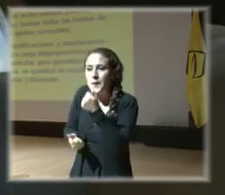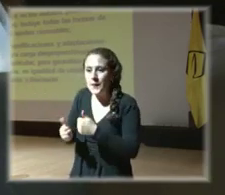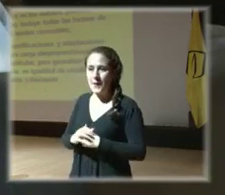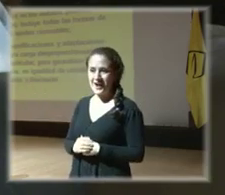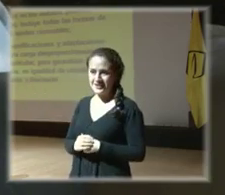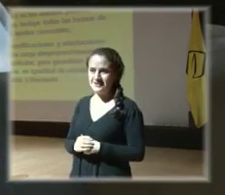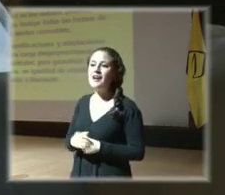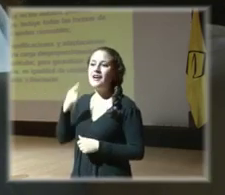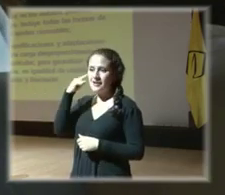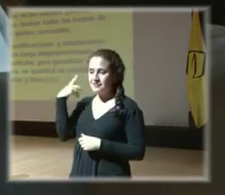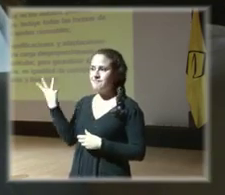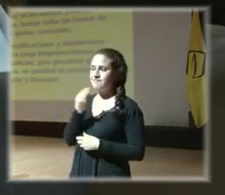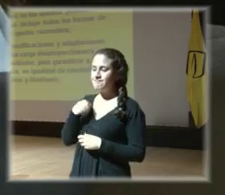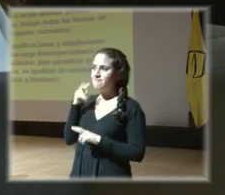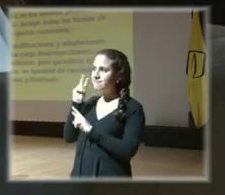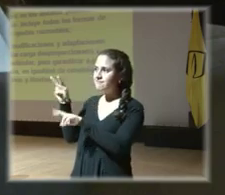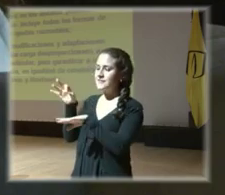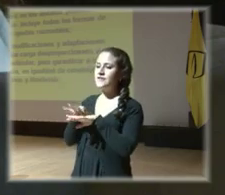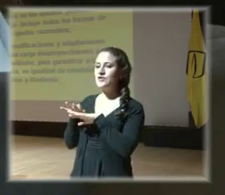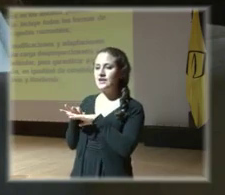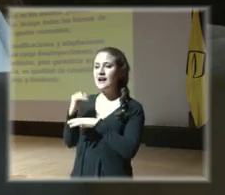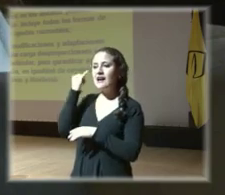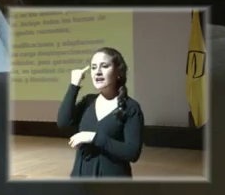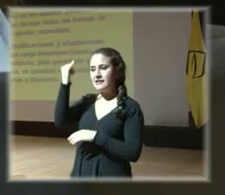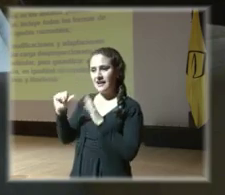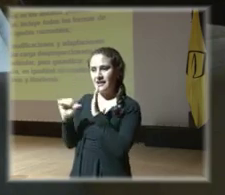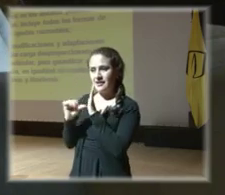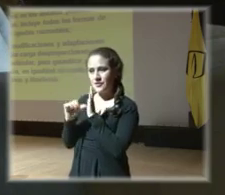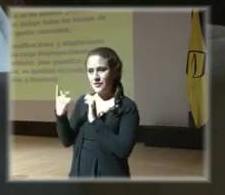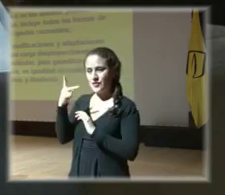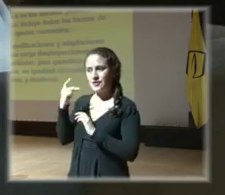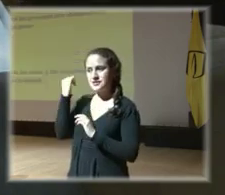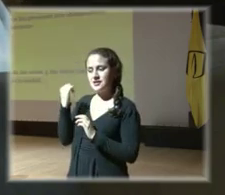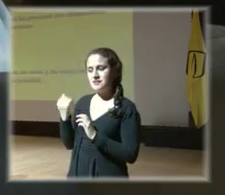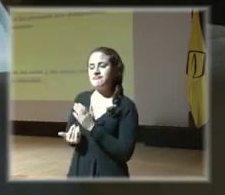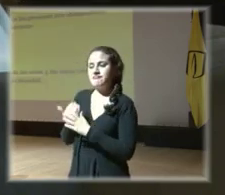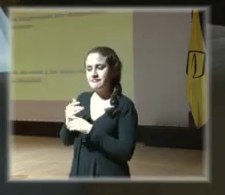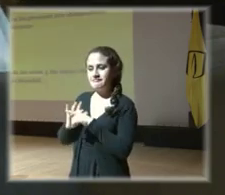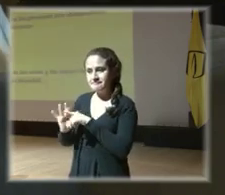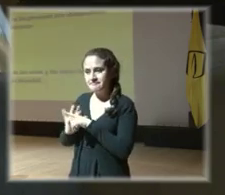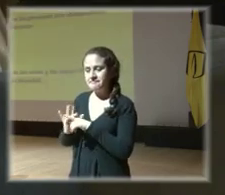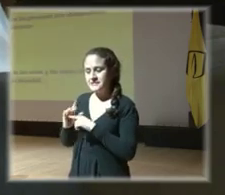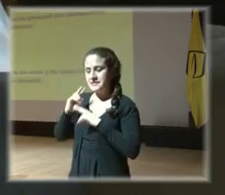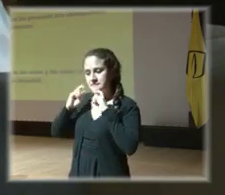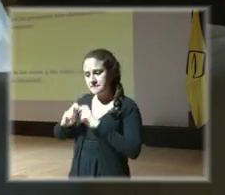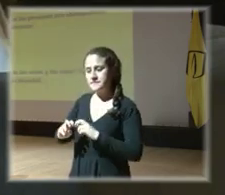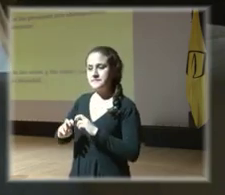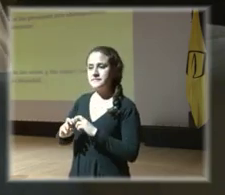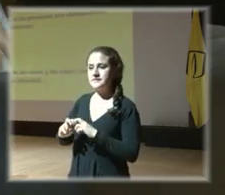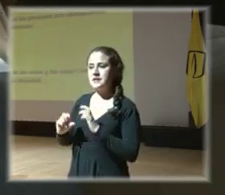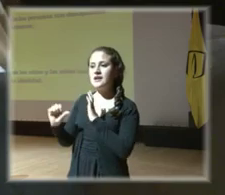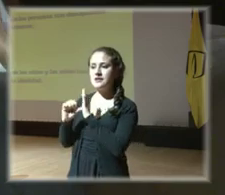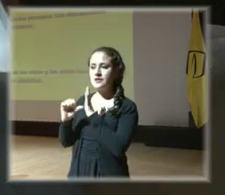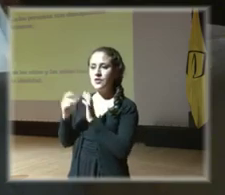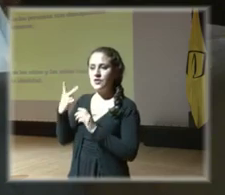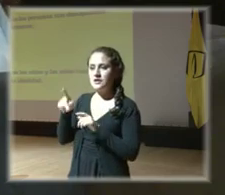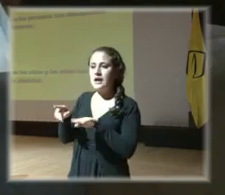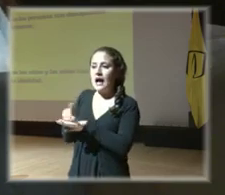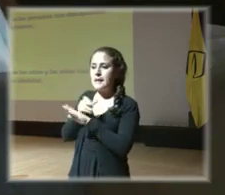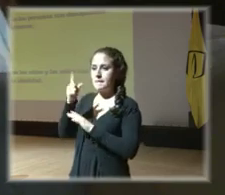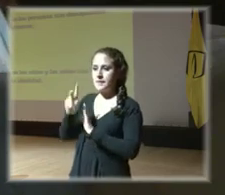las fundaciones empezamos a tocar el tema del artículo 12 hace varios años, empezamos a tocarlo desde de un nivel muy